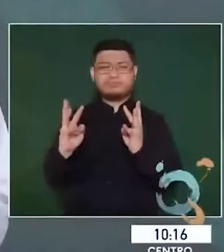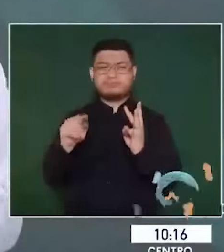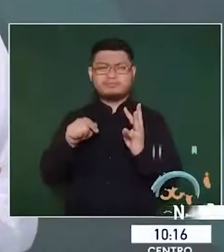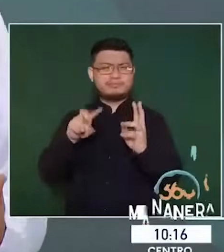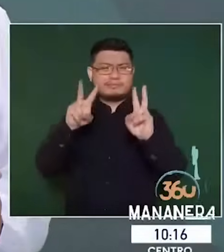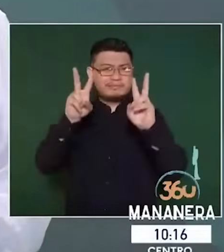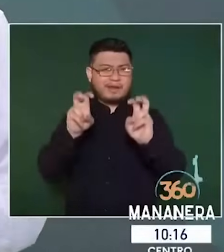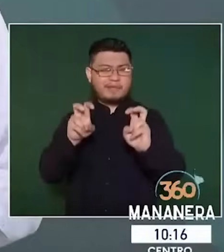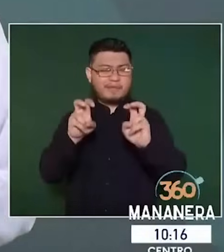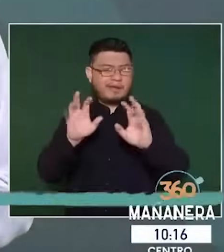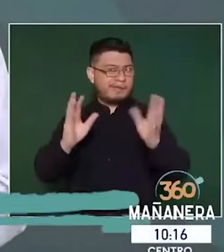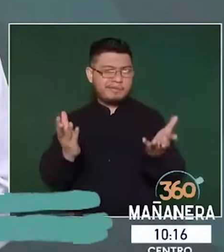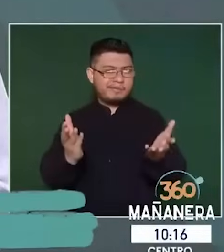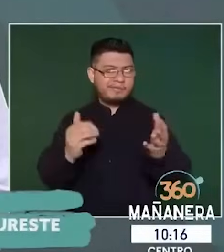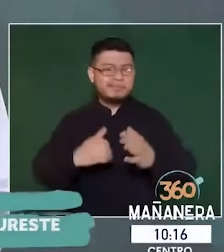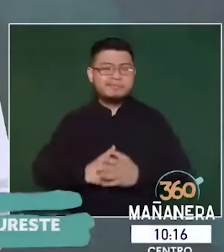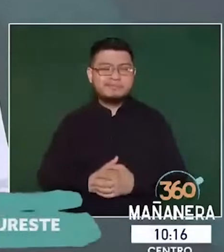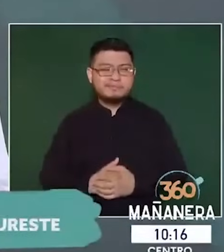Nos